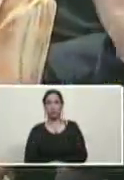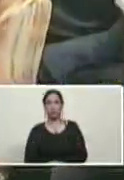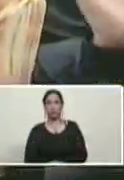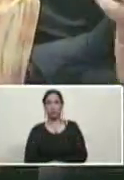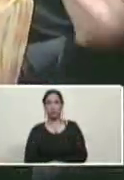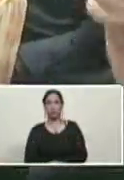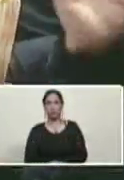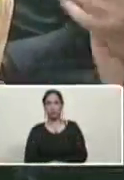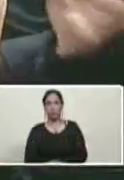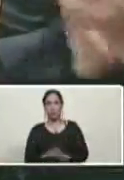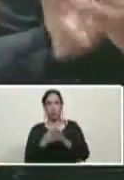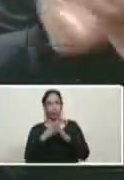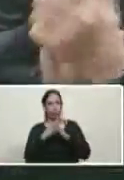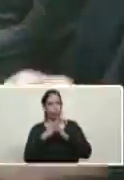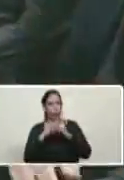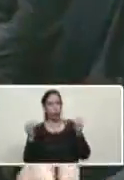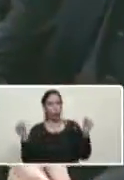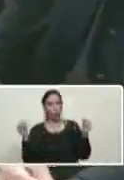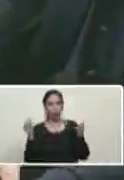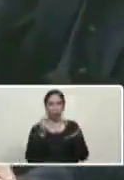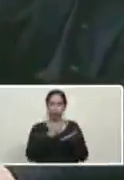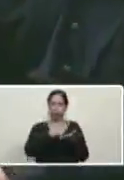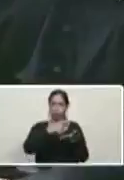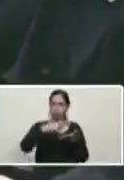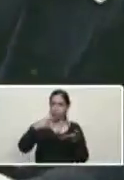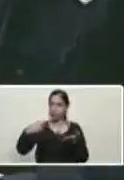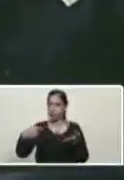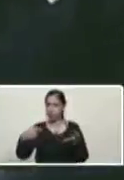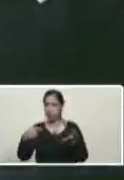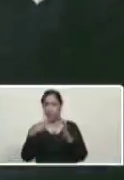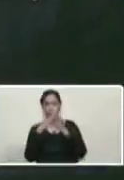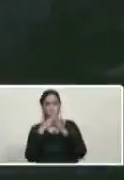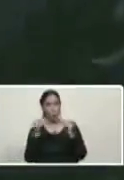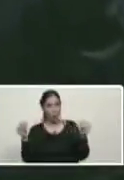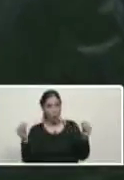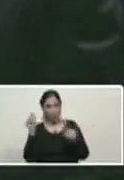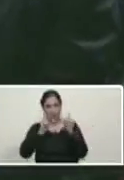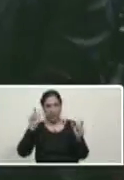a todos los que escriben y a todos los que leen,